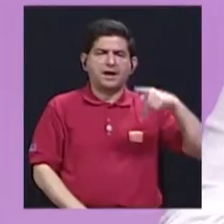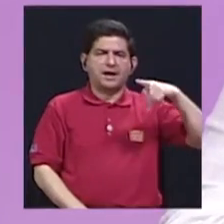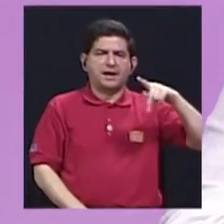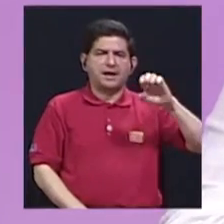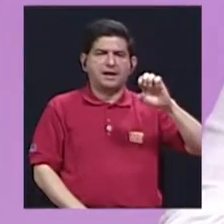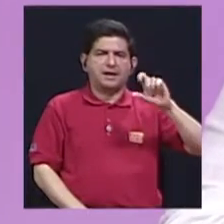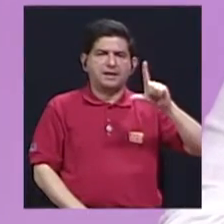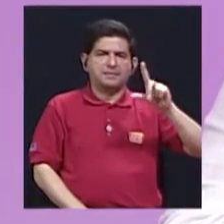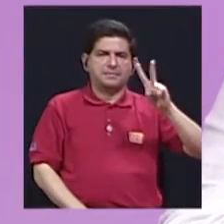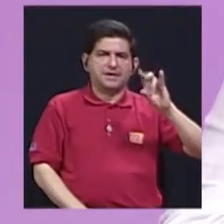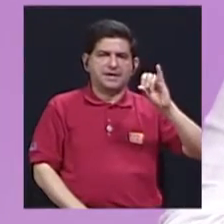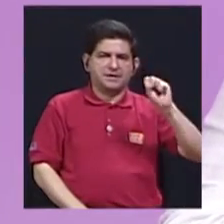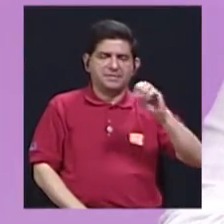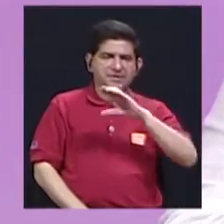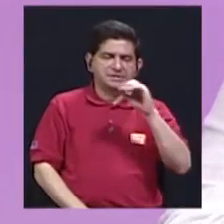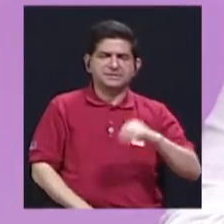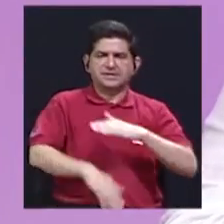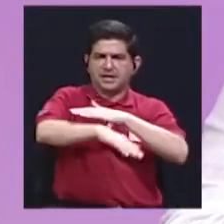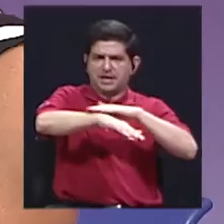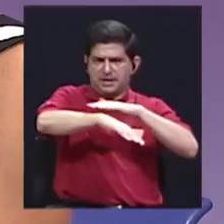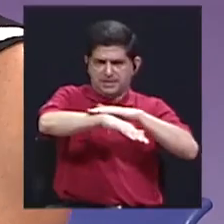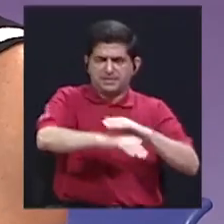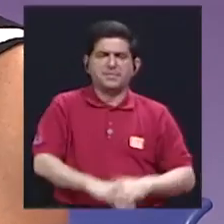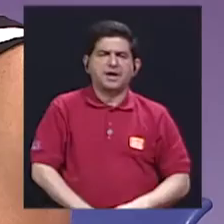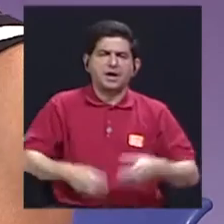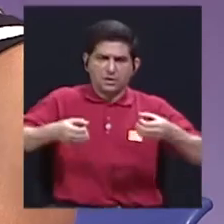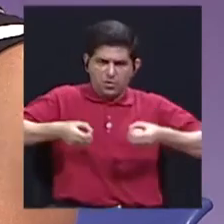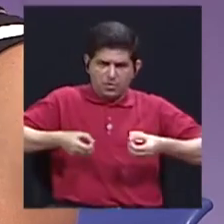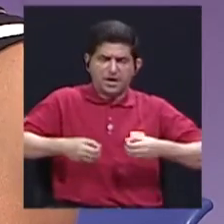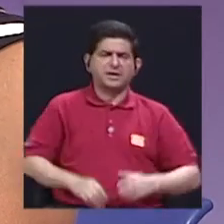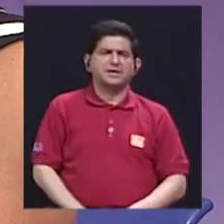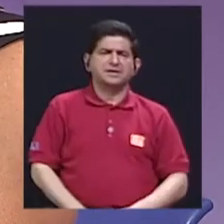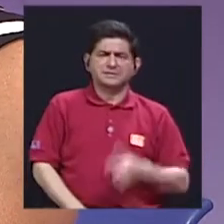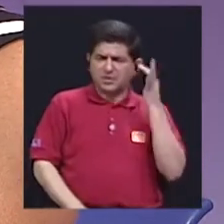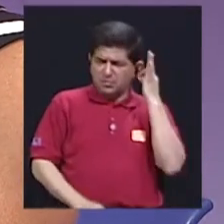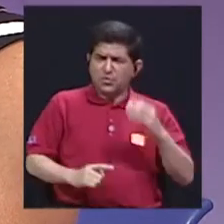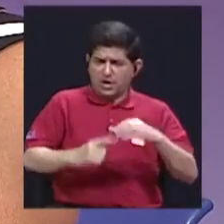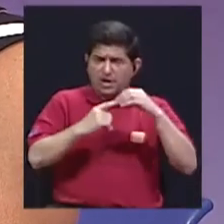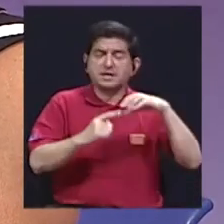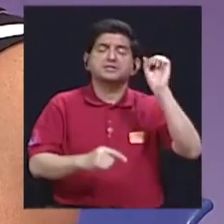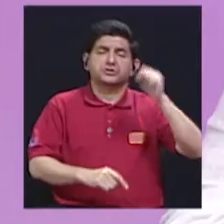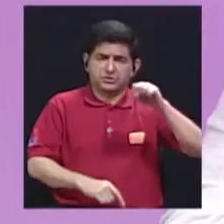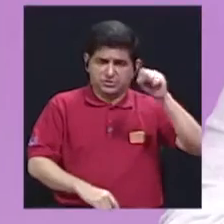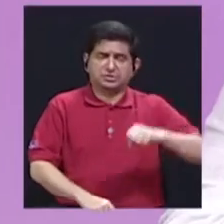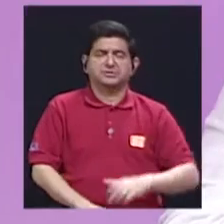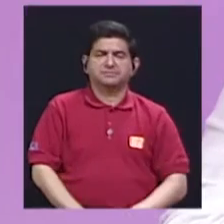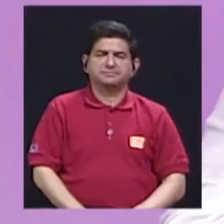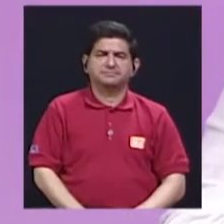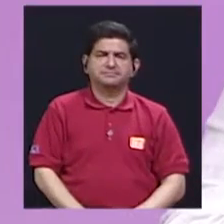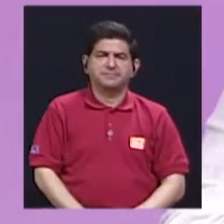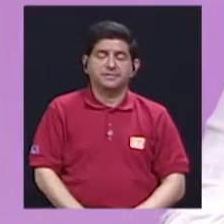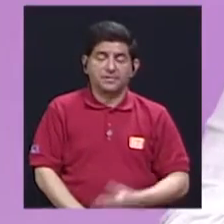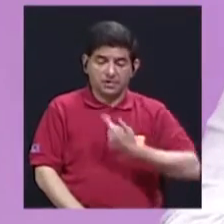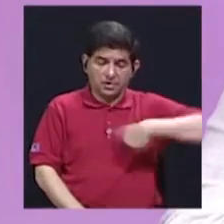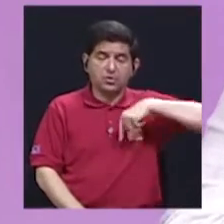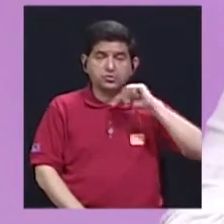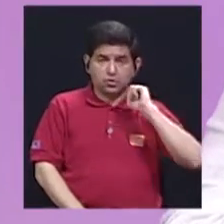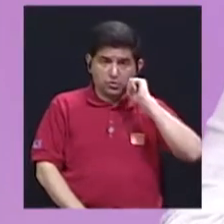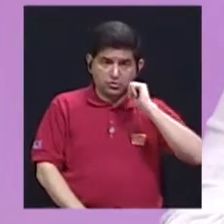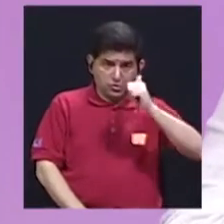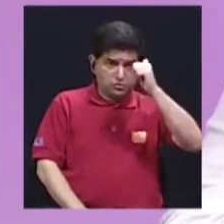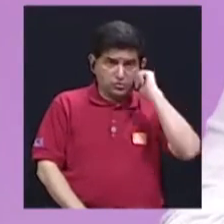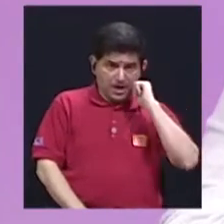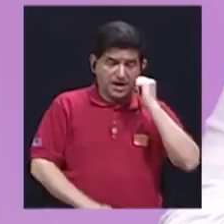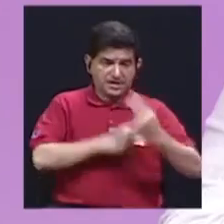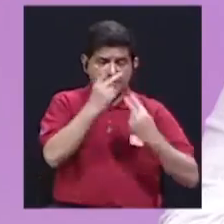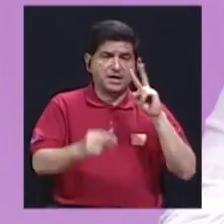piel o sea bailan aires más mujeres mujeres de hecho ayer los este que distingo la visita habían